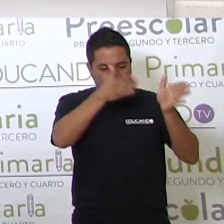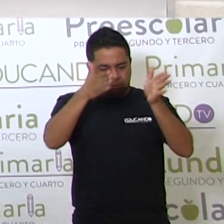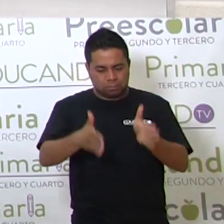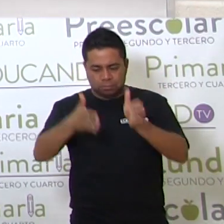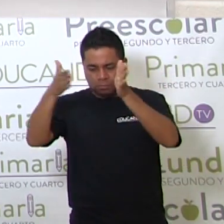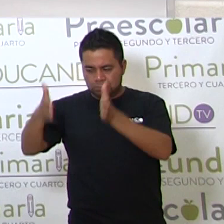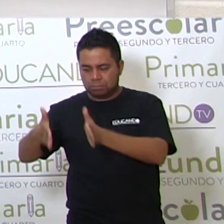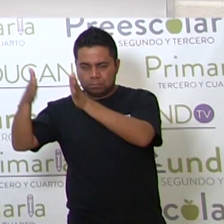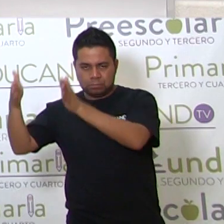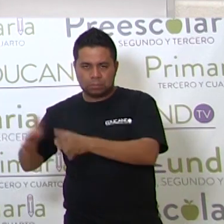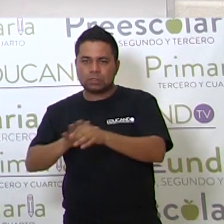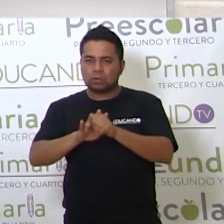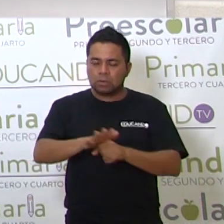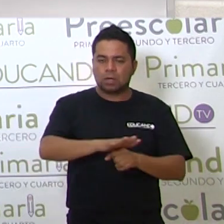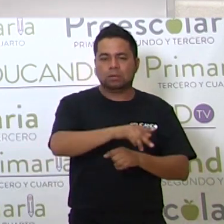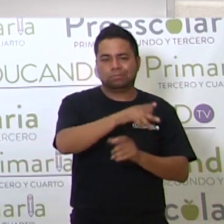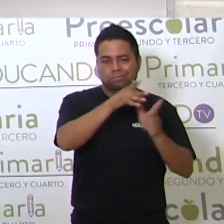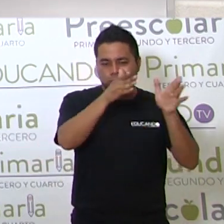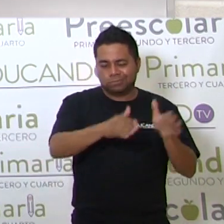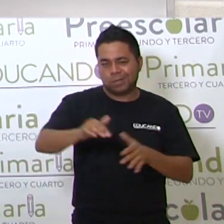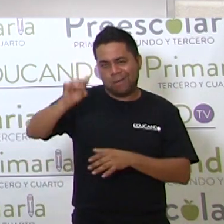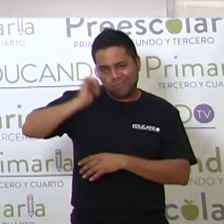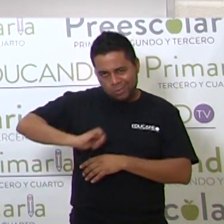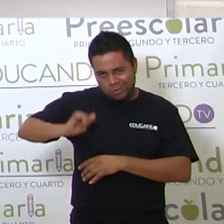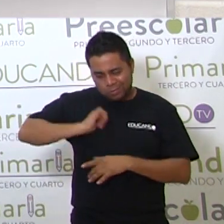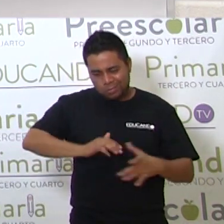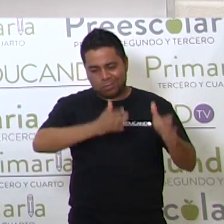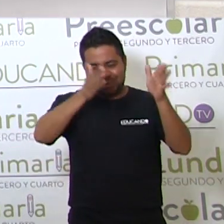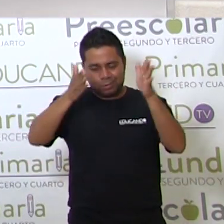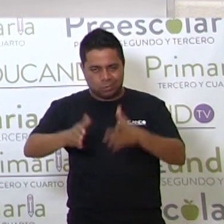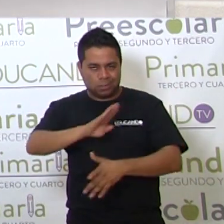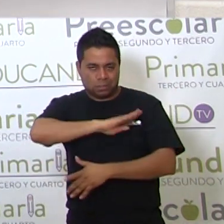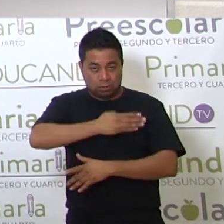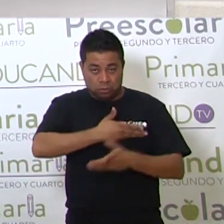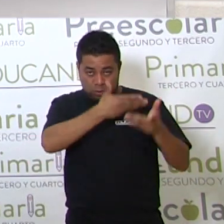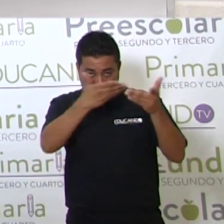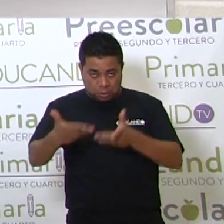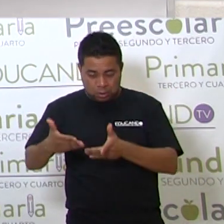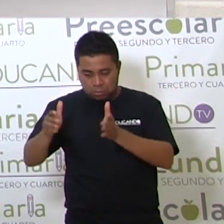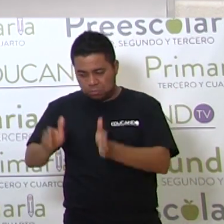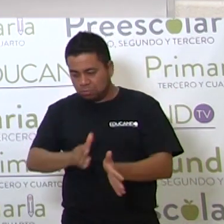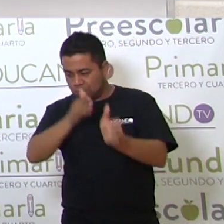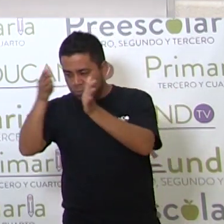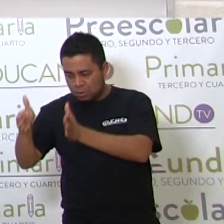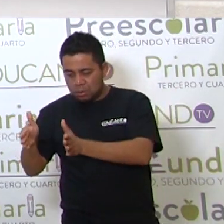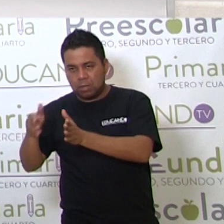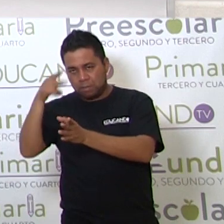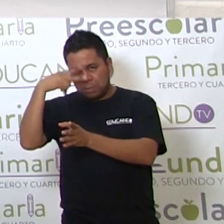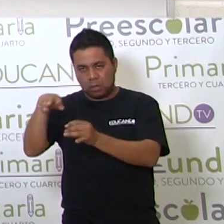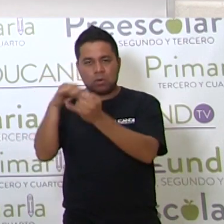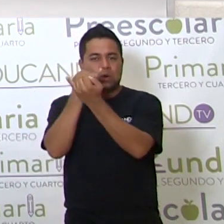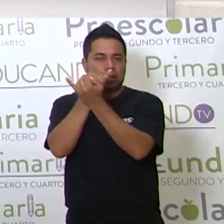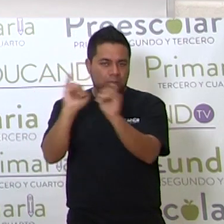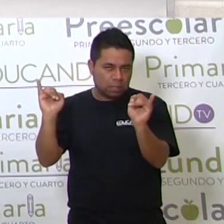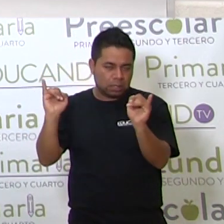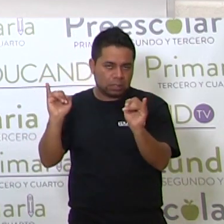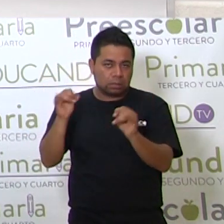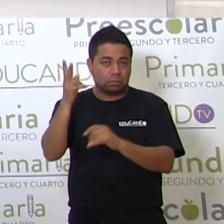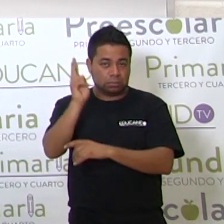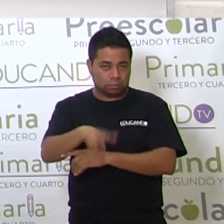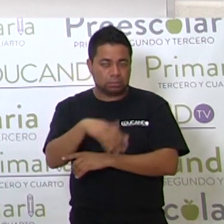estos: el periodo prehispánico, el colonial, el México independiente,